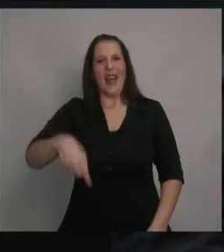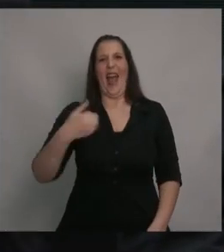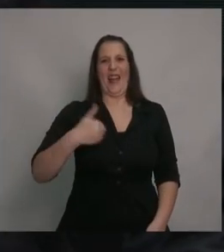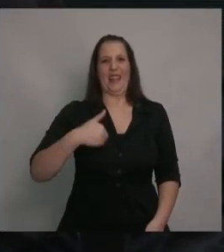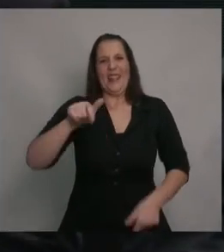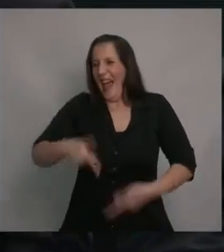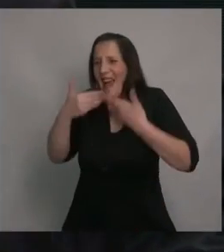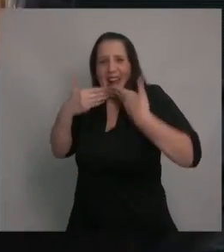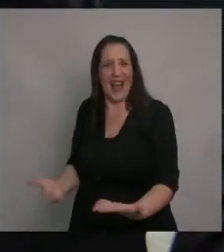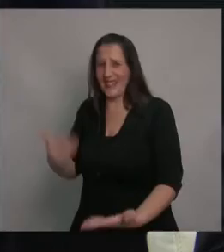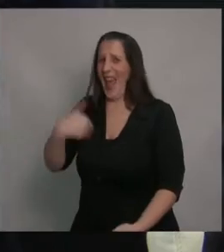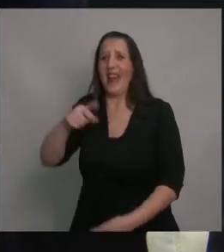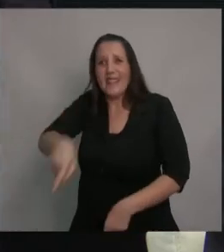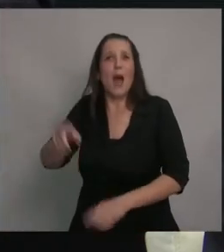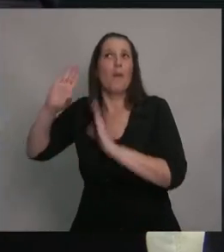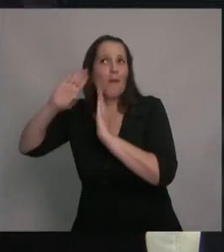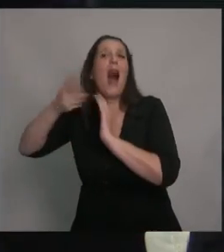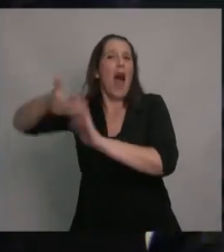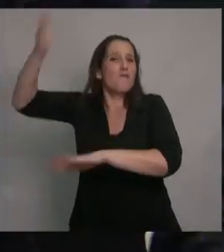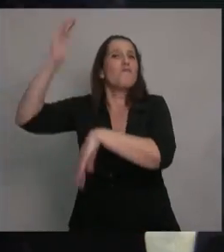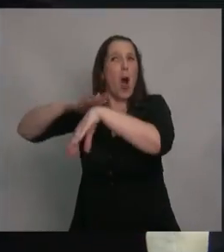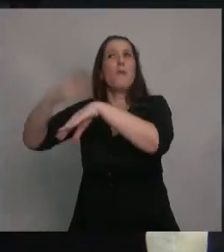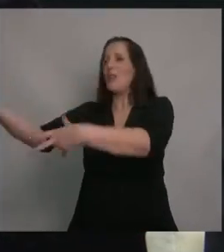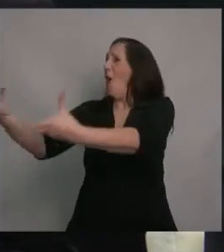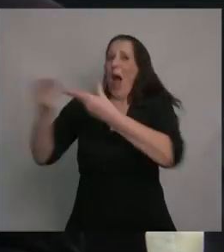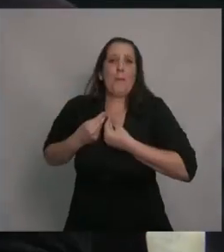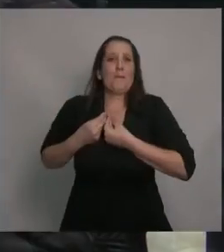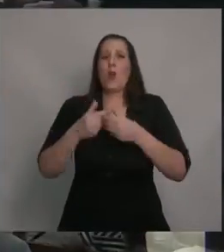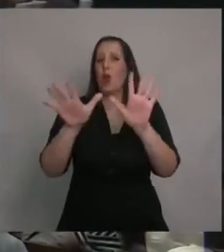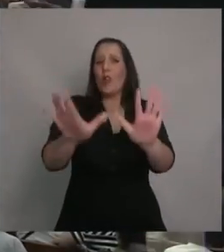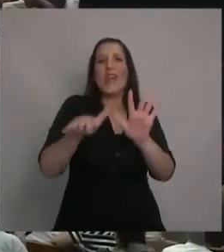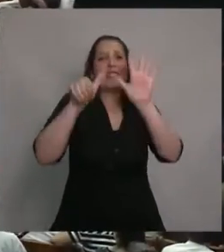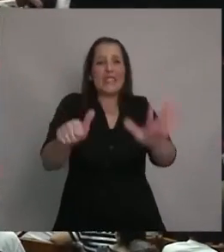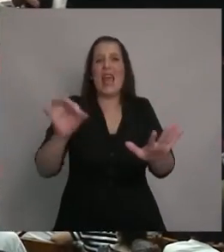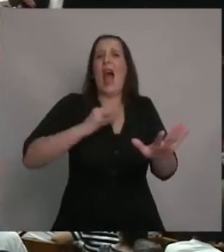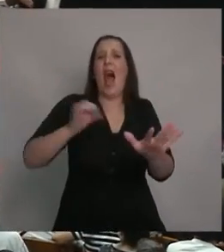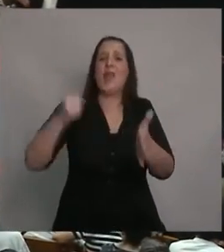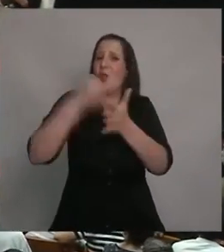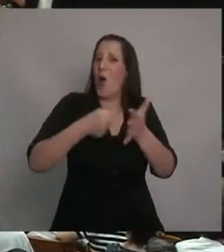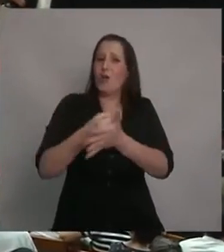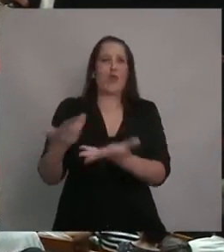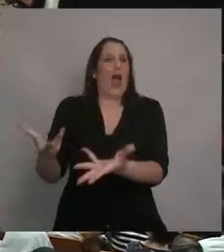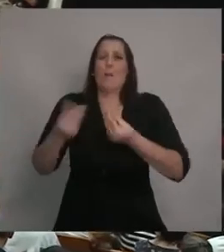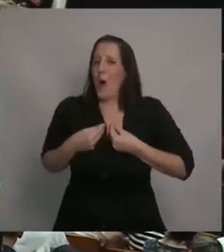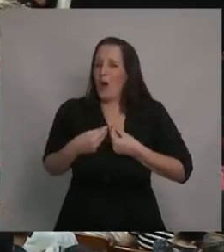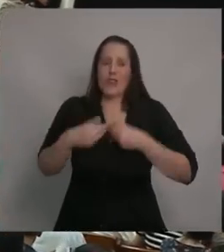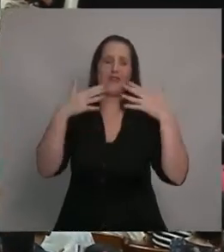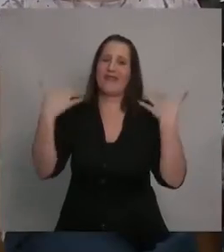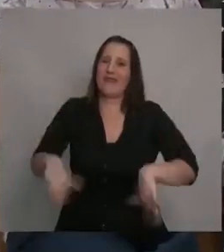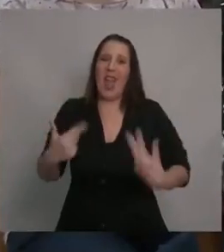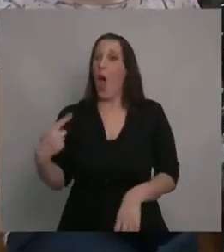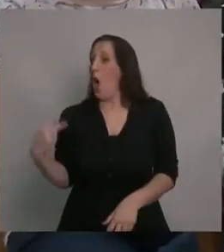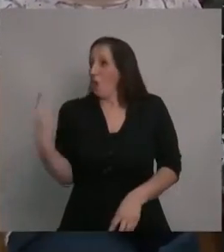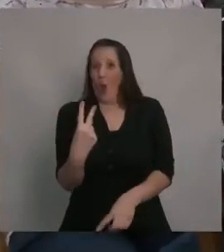nuestro agradecimiento por habernos acompañado durante 16 años de lucha. Si hoy Ramón y yo